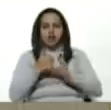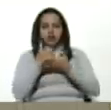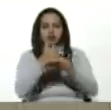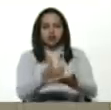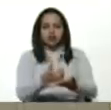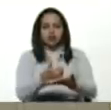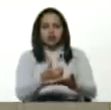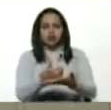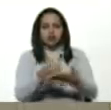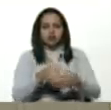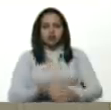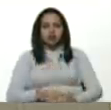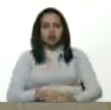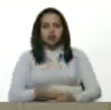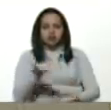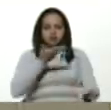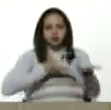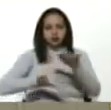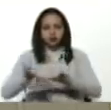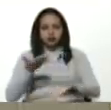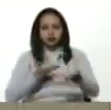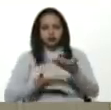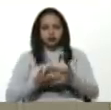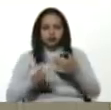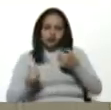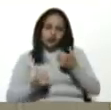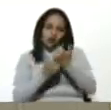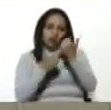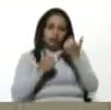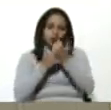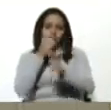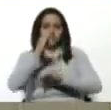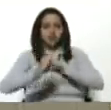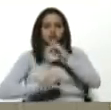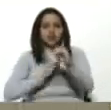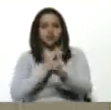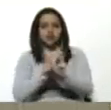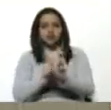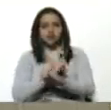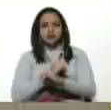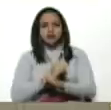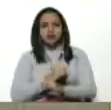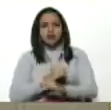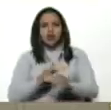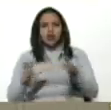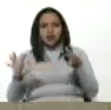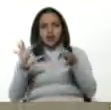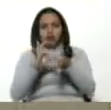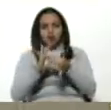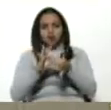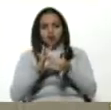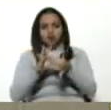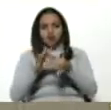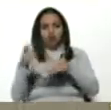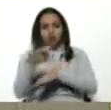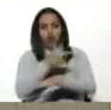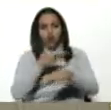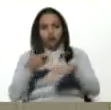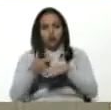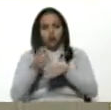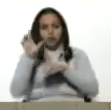la cooperación multilateral, la solidaridad internacional, que juntos los gobiernos de nuestra